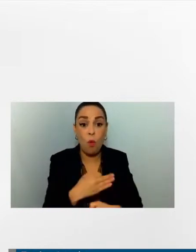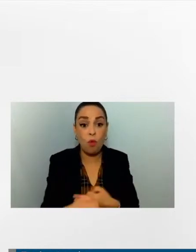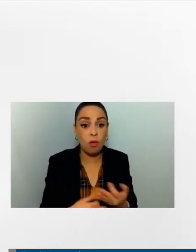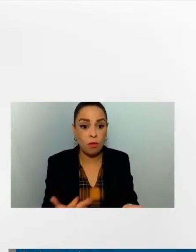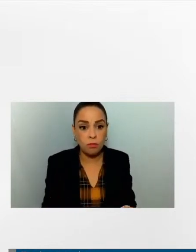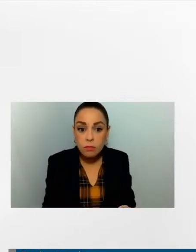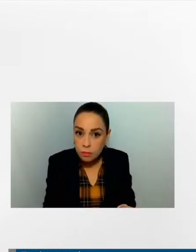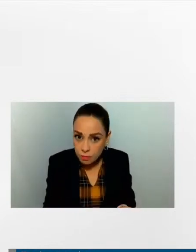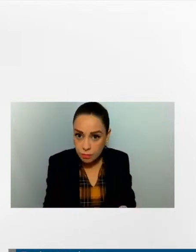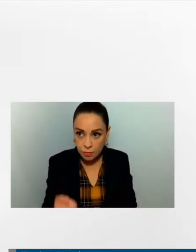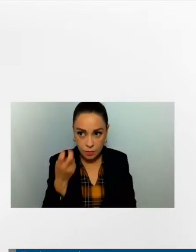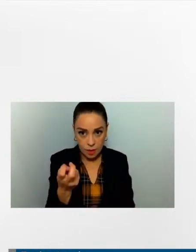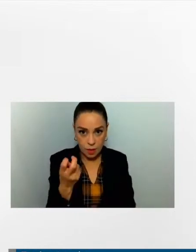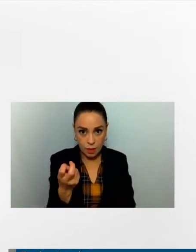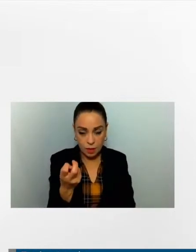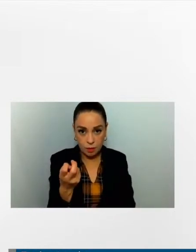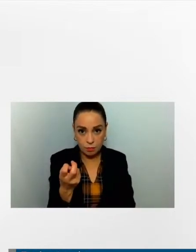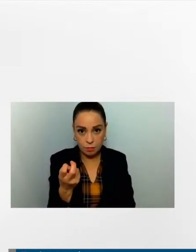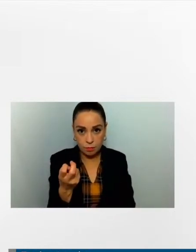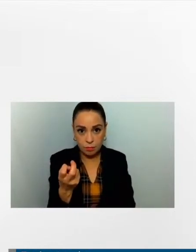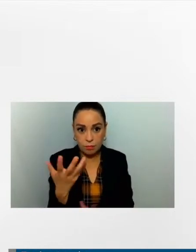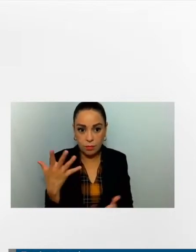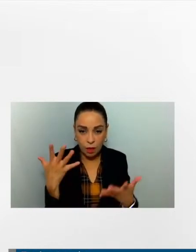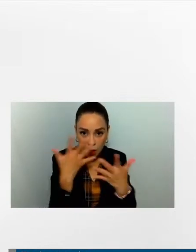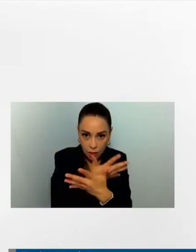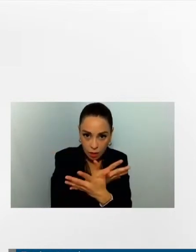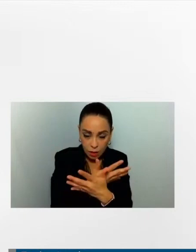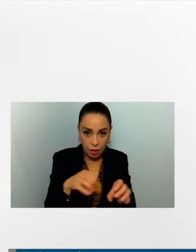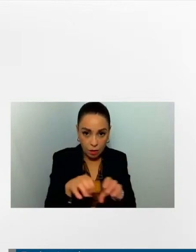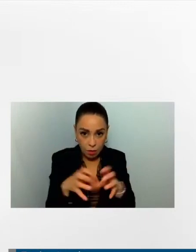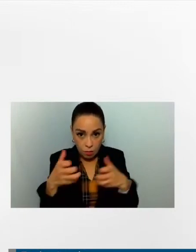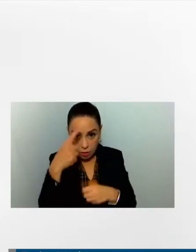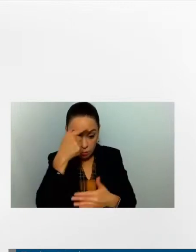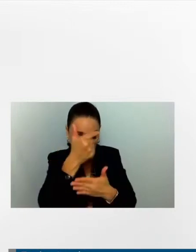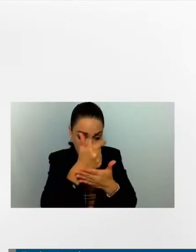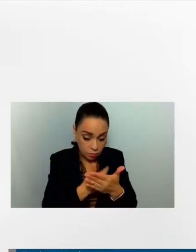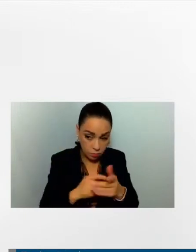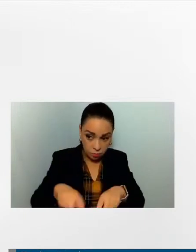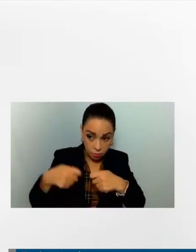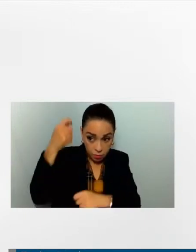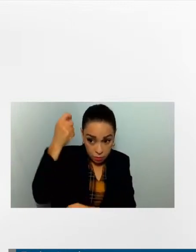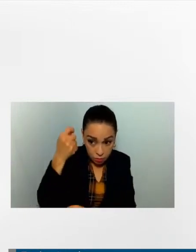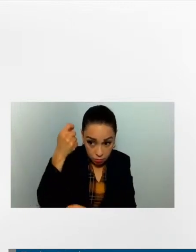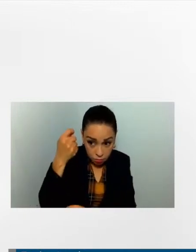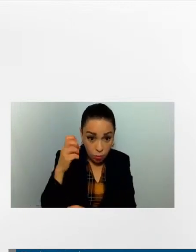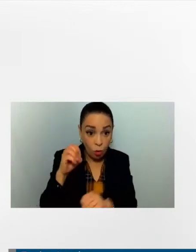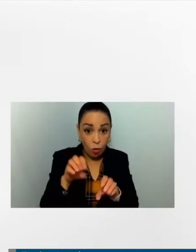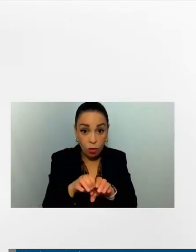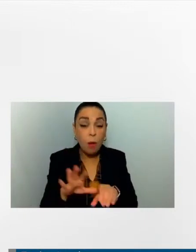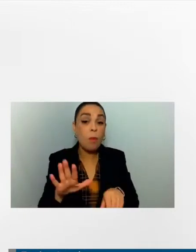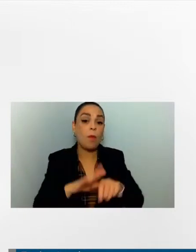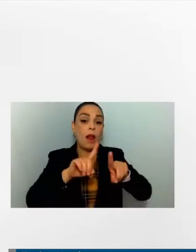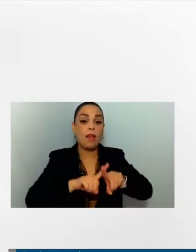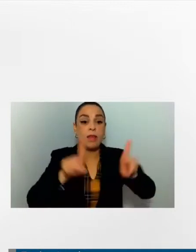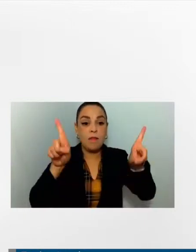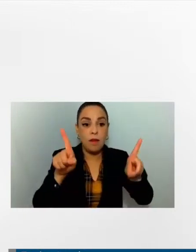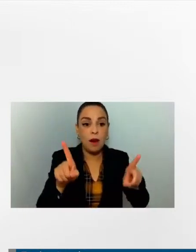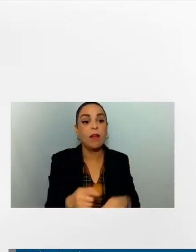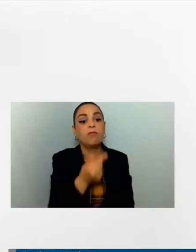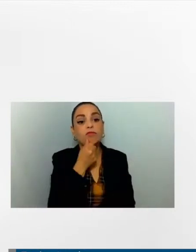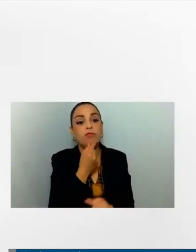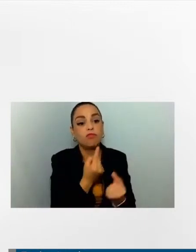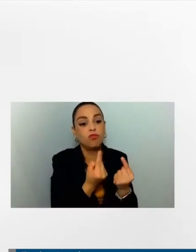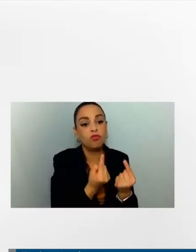debería considerar al cuantificar los alimentos, o cómo funcionaría, porque es diferente con los niños que por su edad no